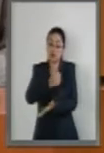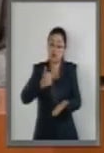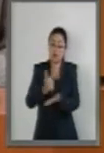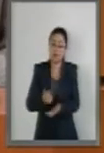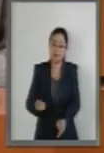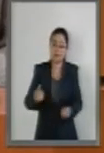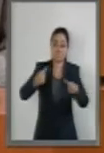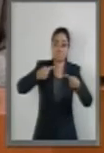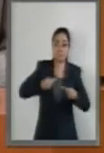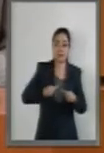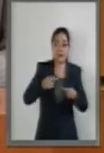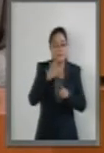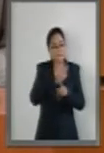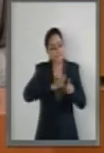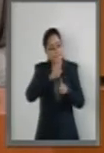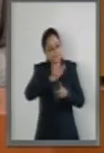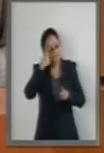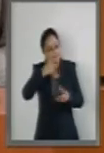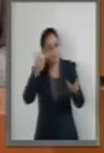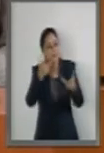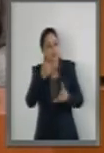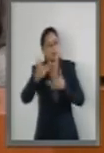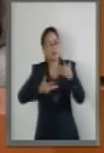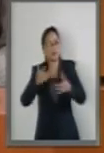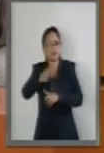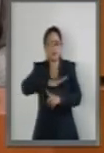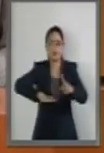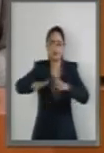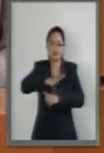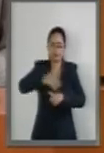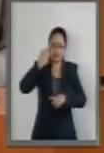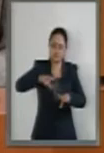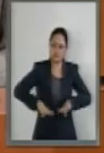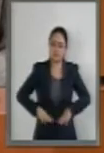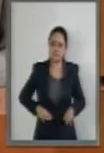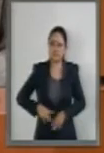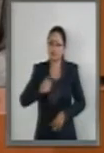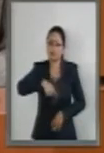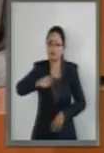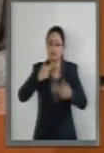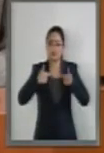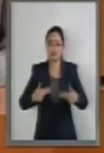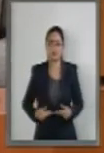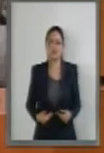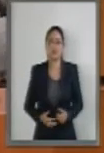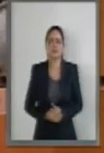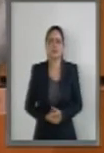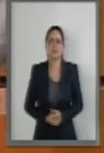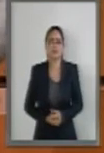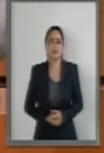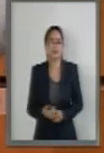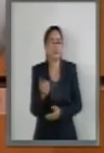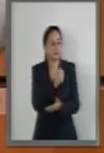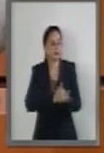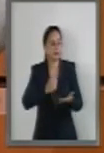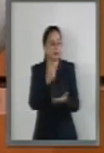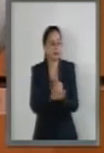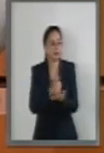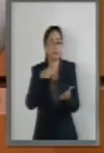que influyen y afectan al comportamiento humano. La ciudad es